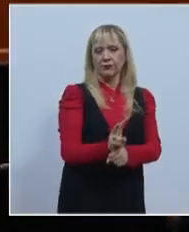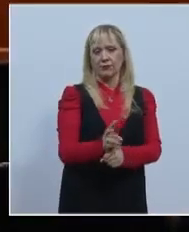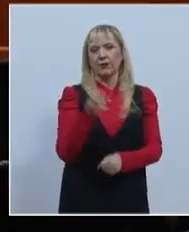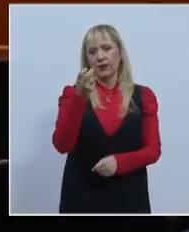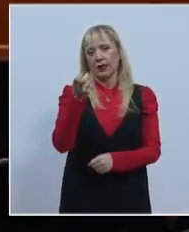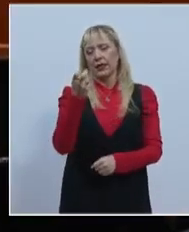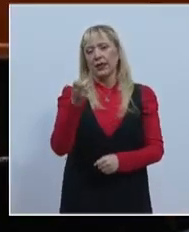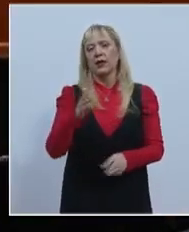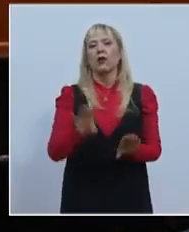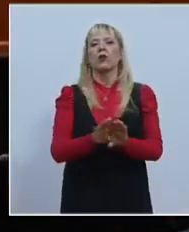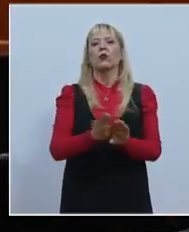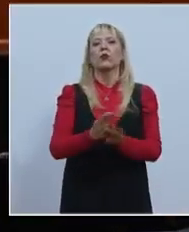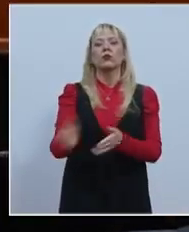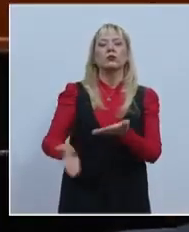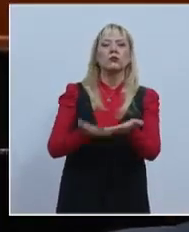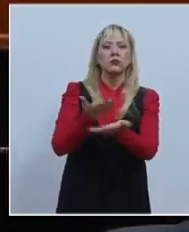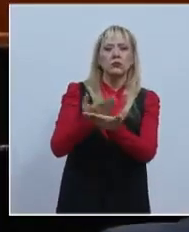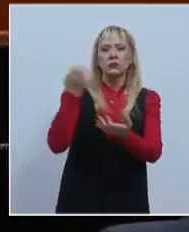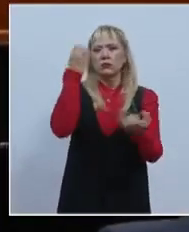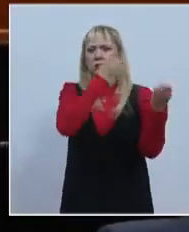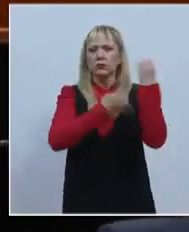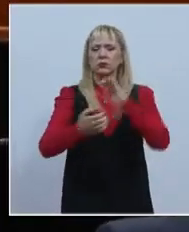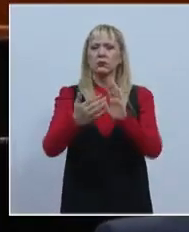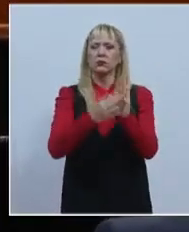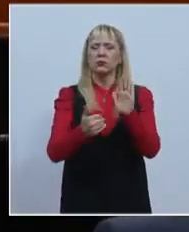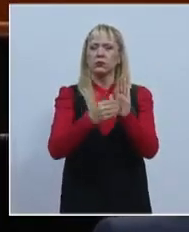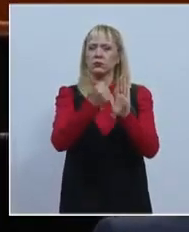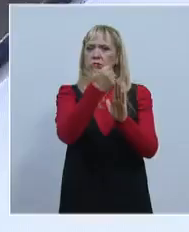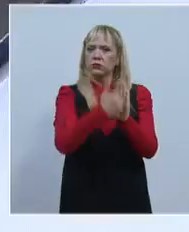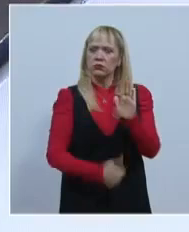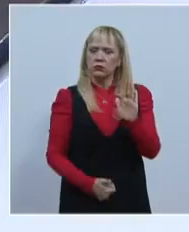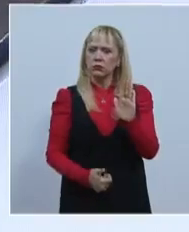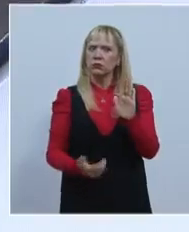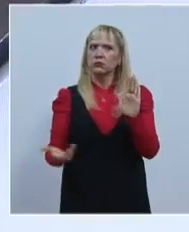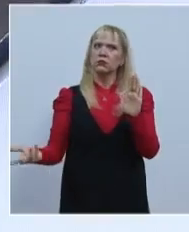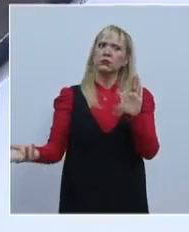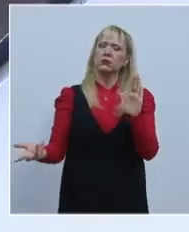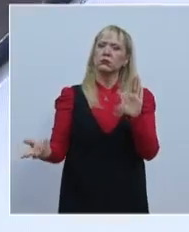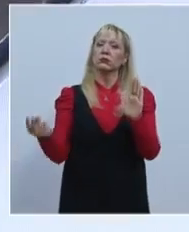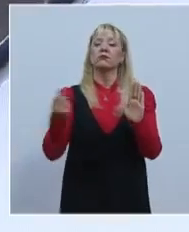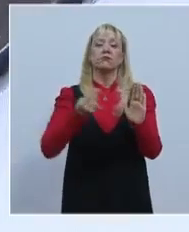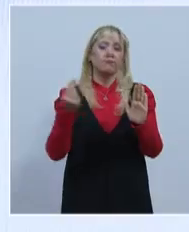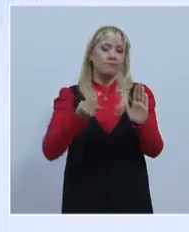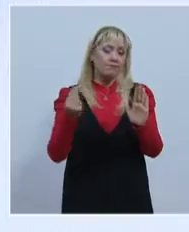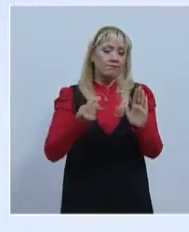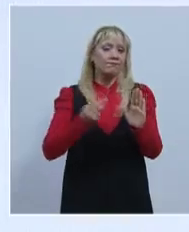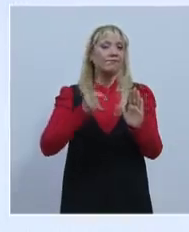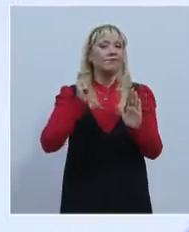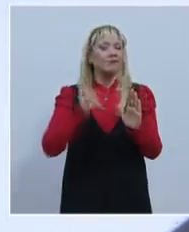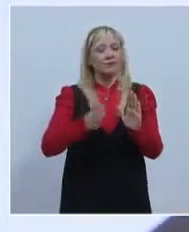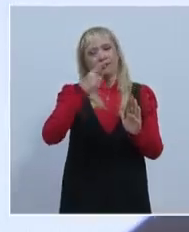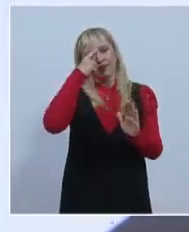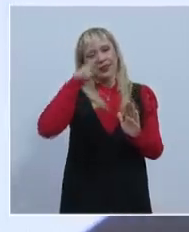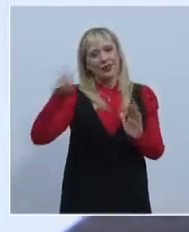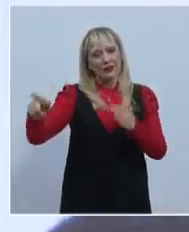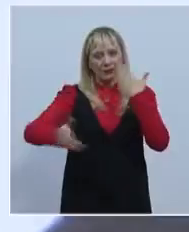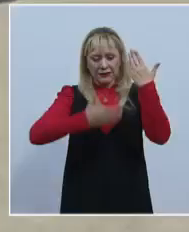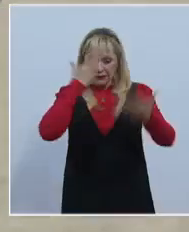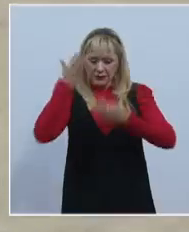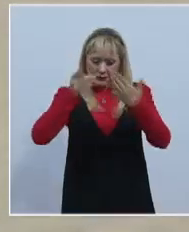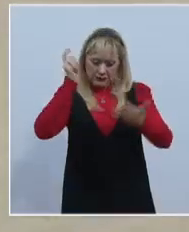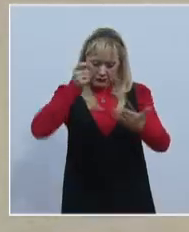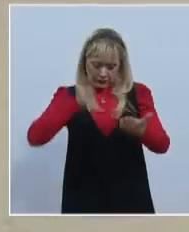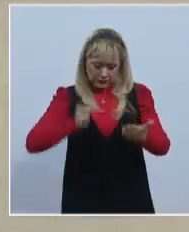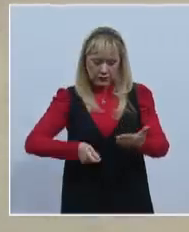solicitud y análisis de los documentos que la acompaña, toda vez que requiere de un despliegue técnico en